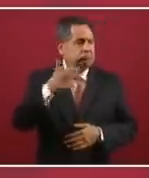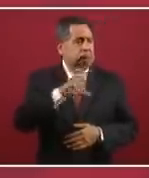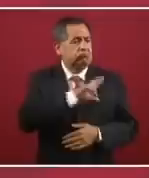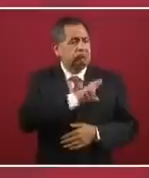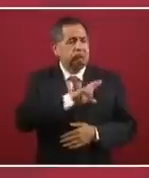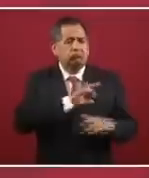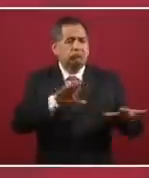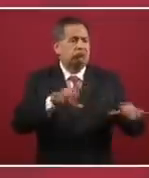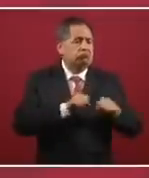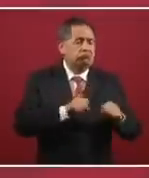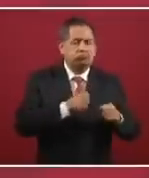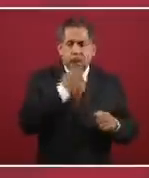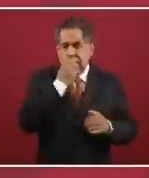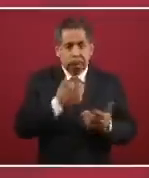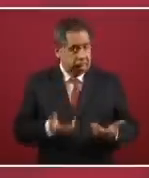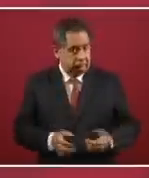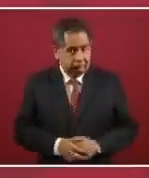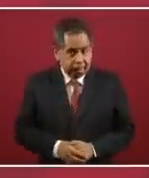educación